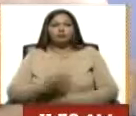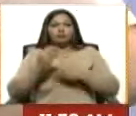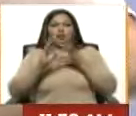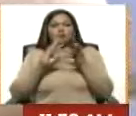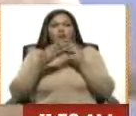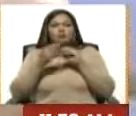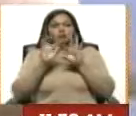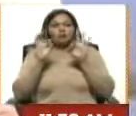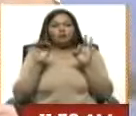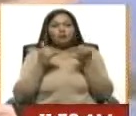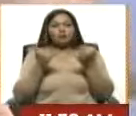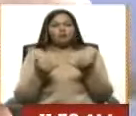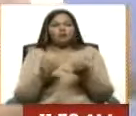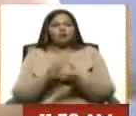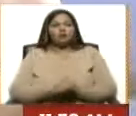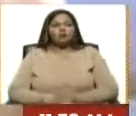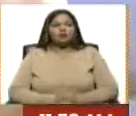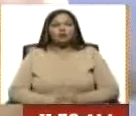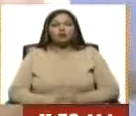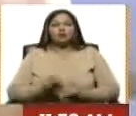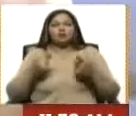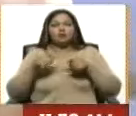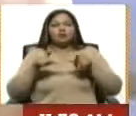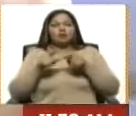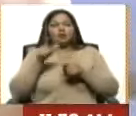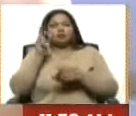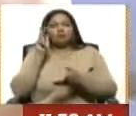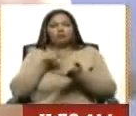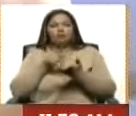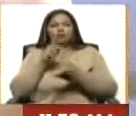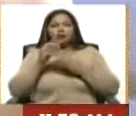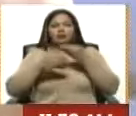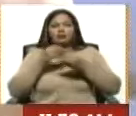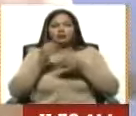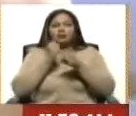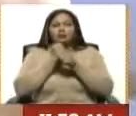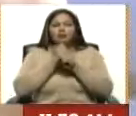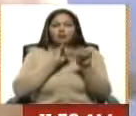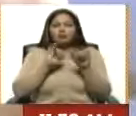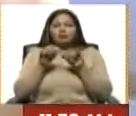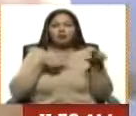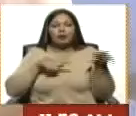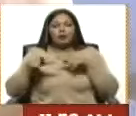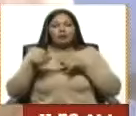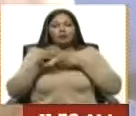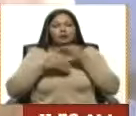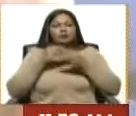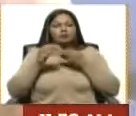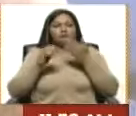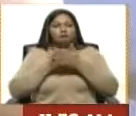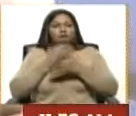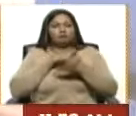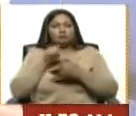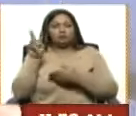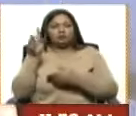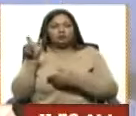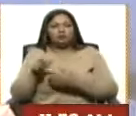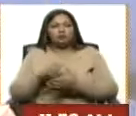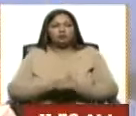a través de un algoritmo o porque tienen salas llenas de personas trabajando en esto que están listas para descalificar todo lo venezolano.